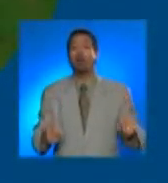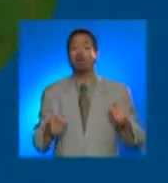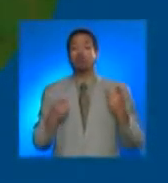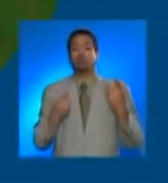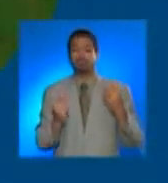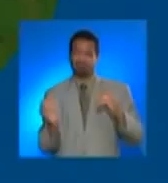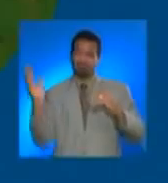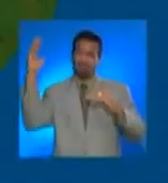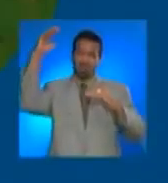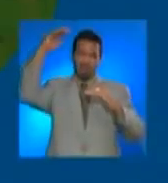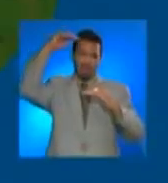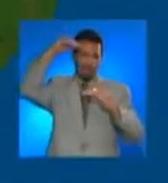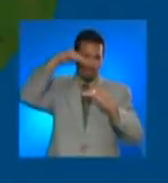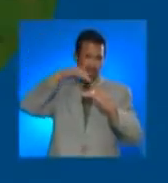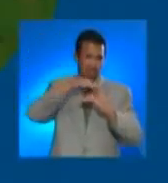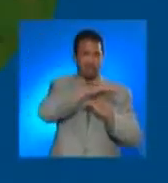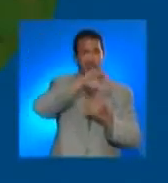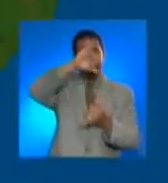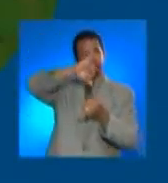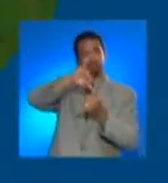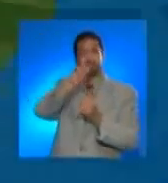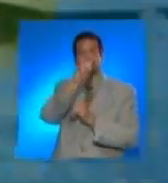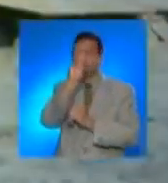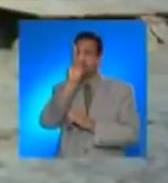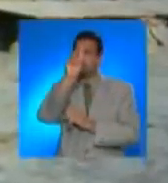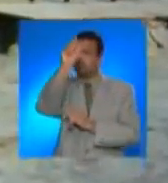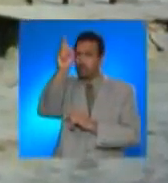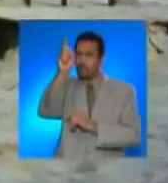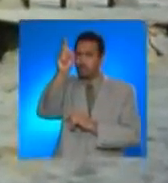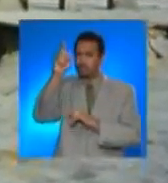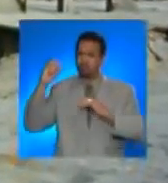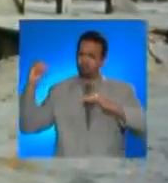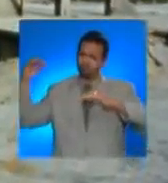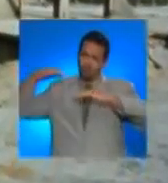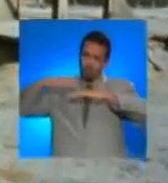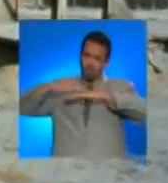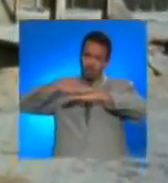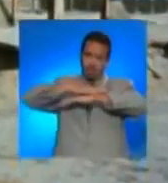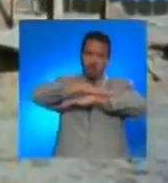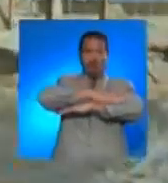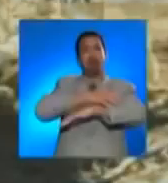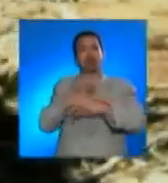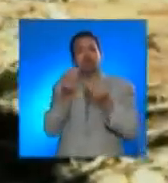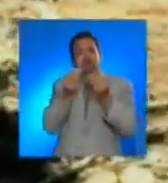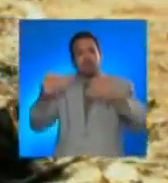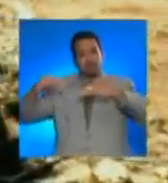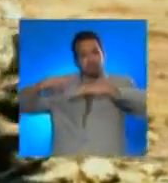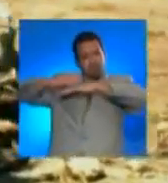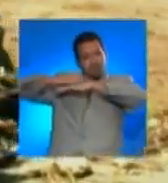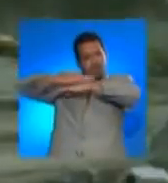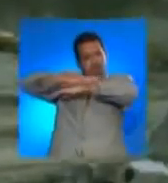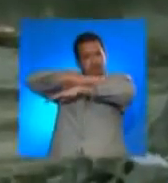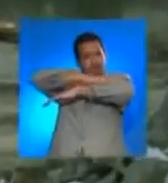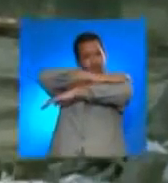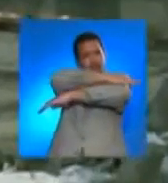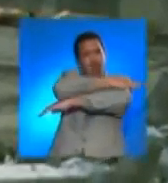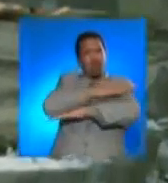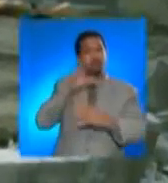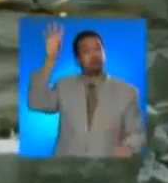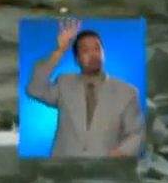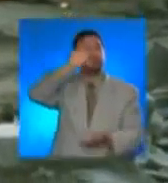Unidos, además de numerosos daños a lo largo de la costa en el Golfo de Alaska, Alberta en Canadá y Hawái. A